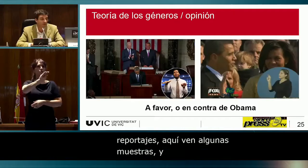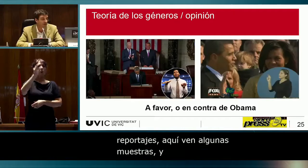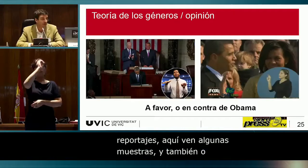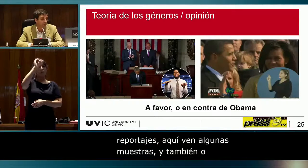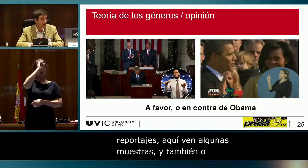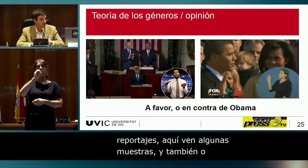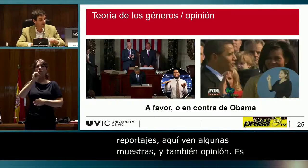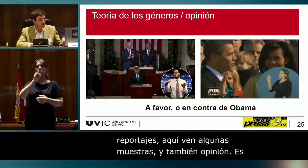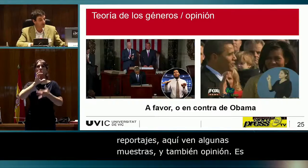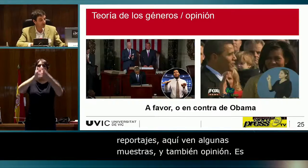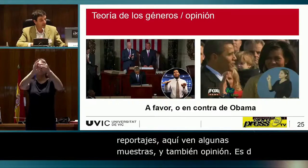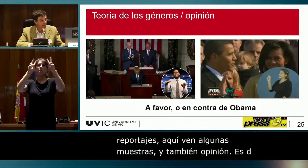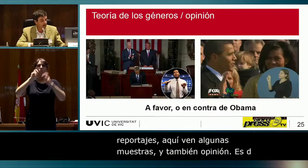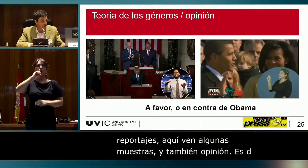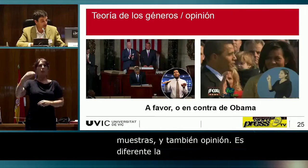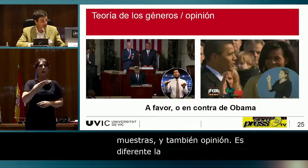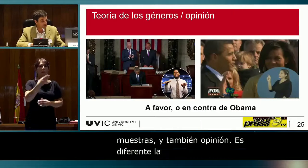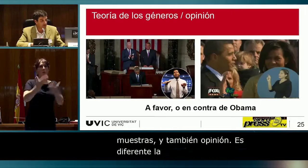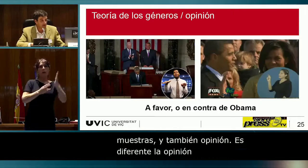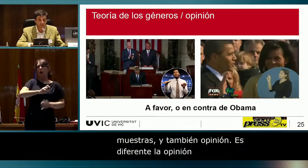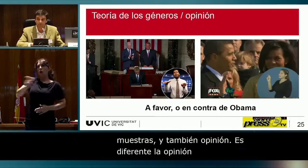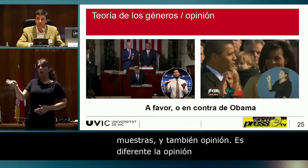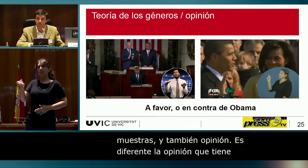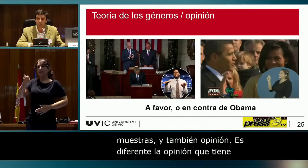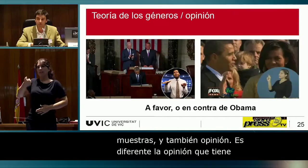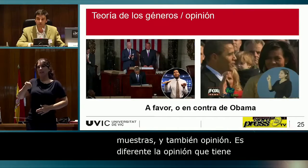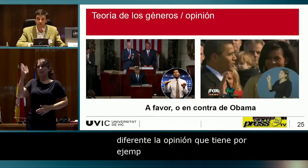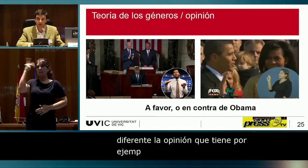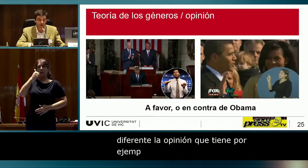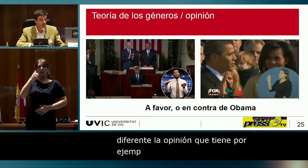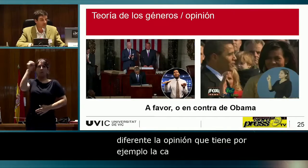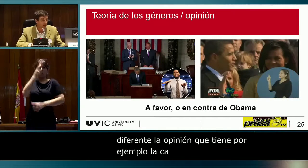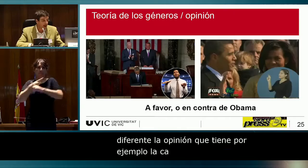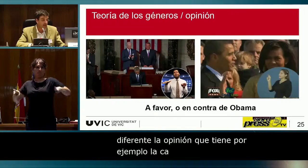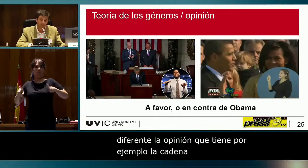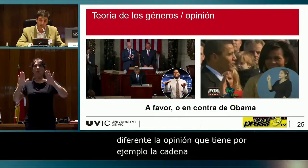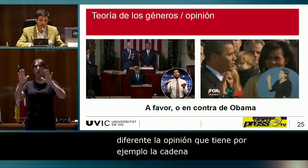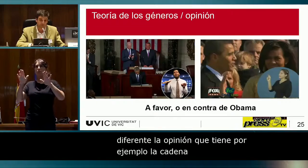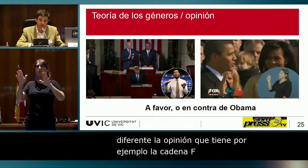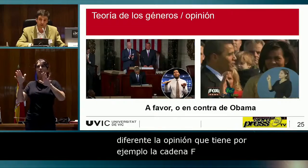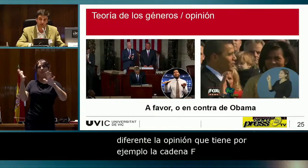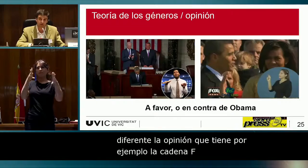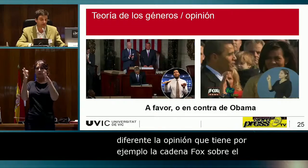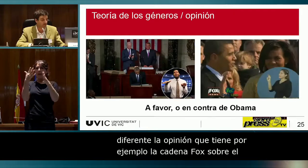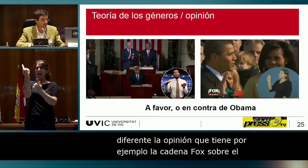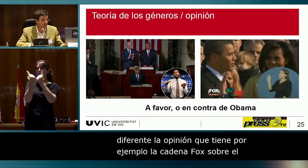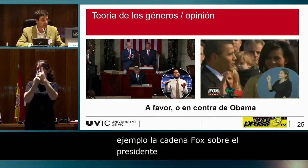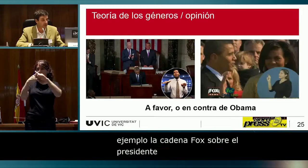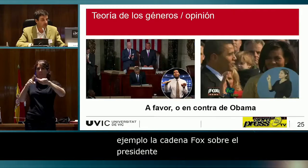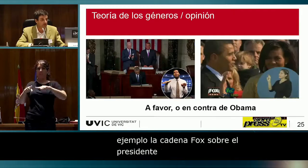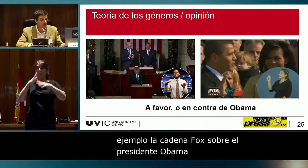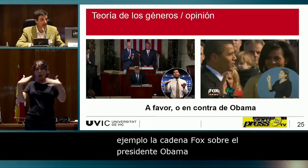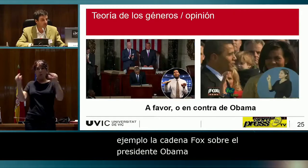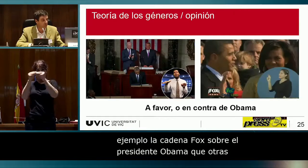Obama que otras televisiones americanas, ¿no? En principio es lo mismo. Sin embargo, ¿hay diferencias? Pues claro que hay